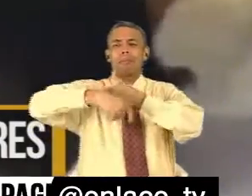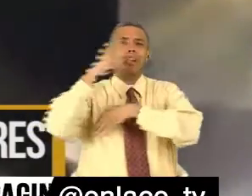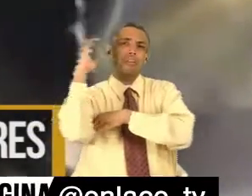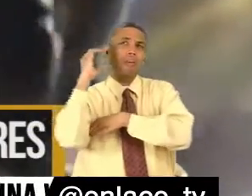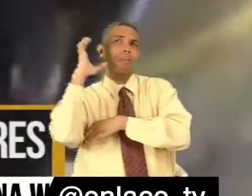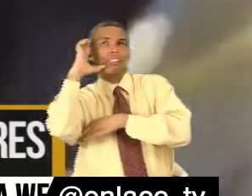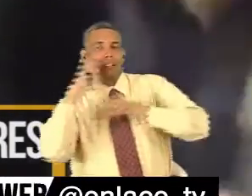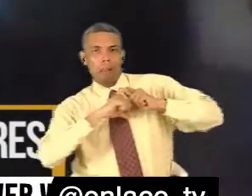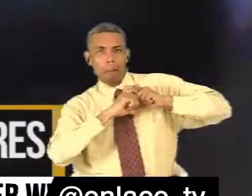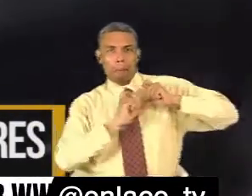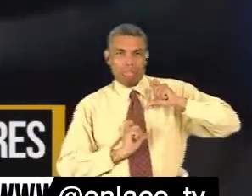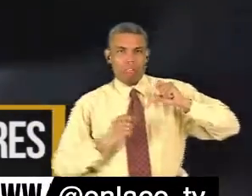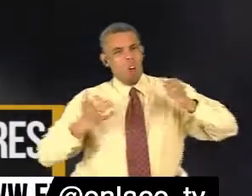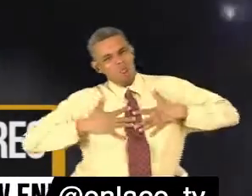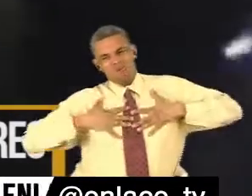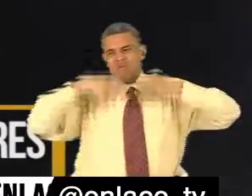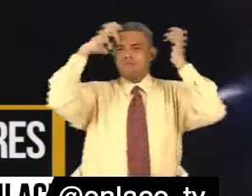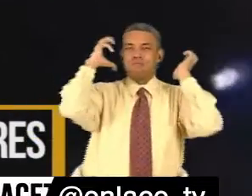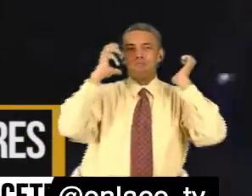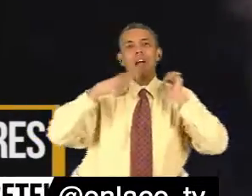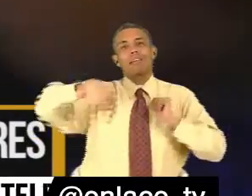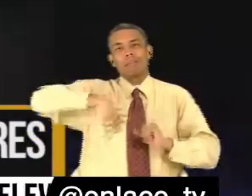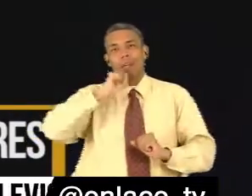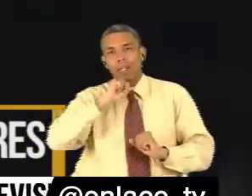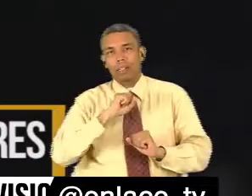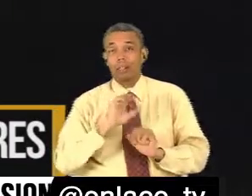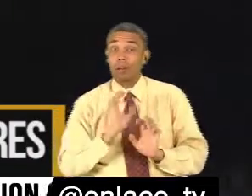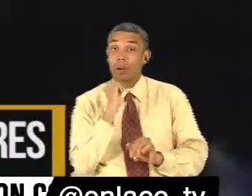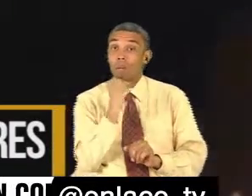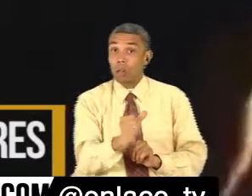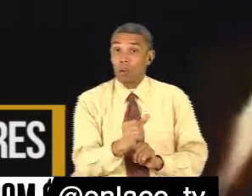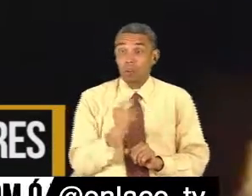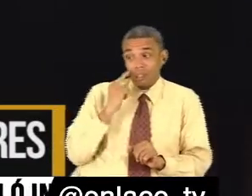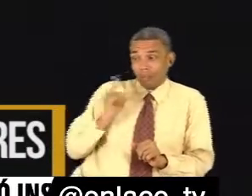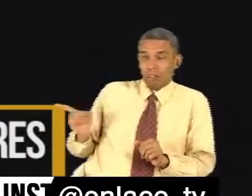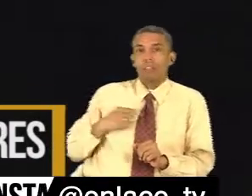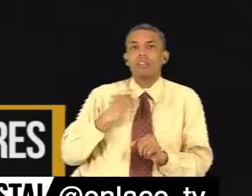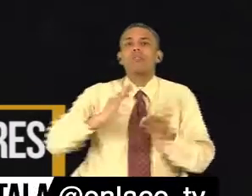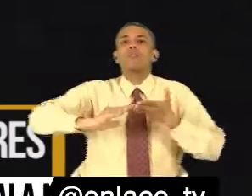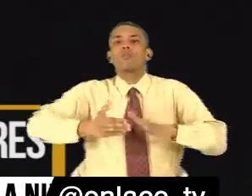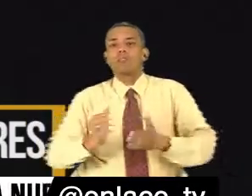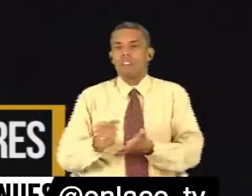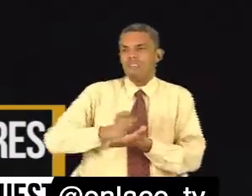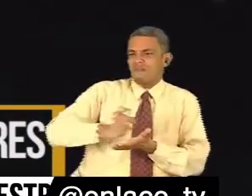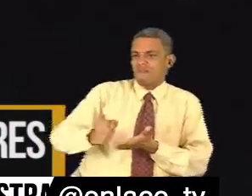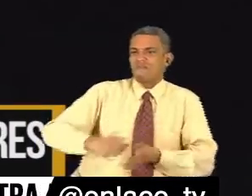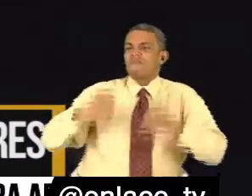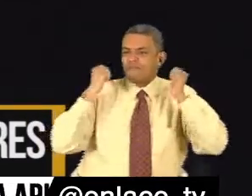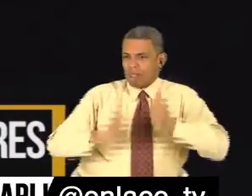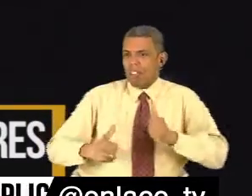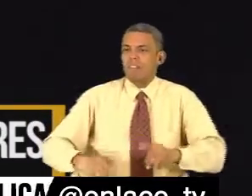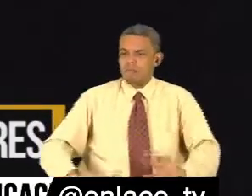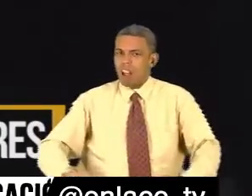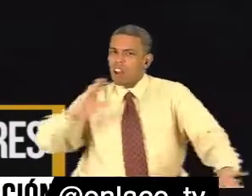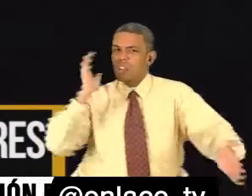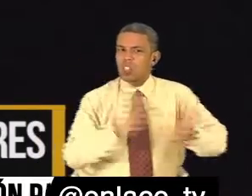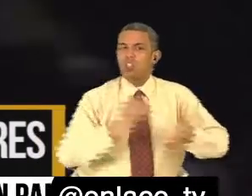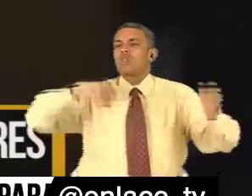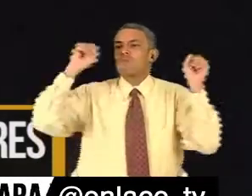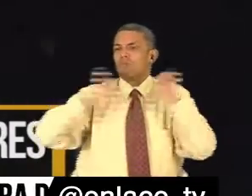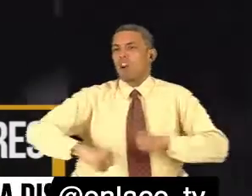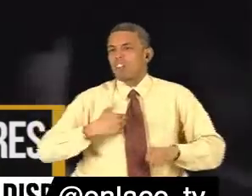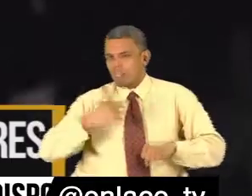la ciudadanía se vuelve cómplice de actos de violencia como estos que terminaron en agresión entre mujeres sin que nadie se percatara de